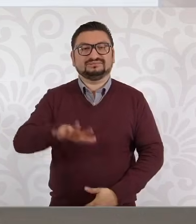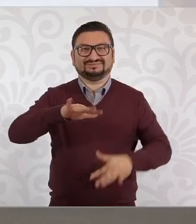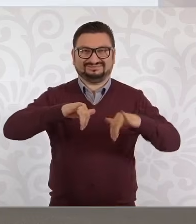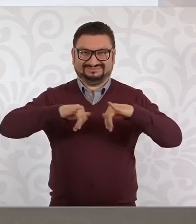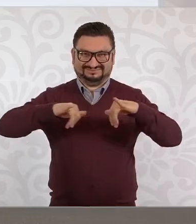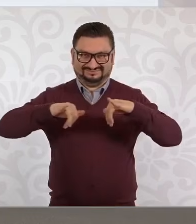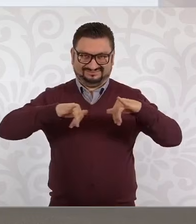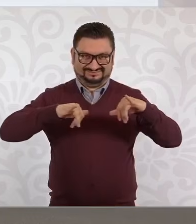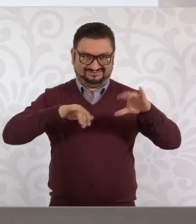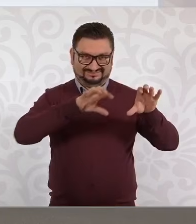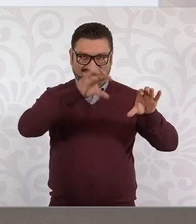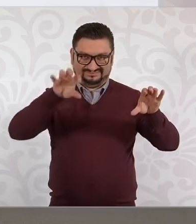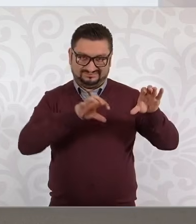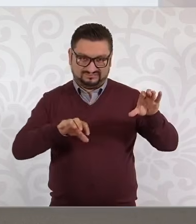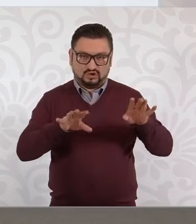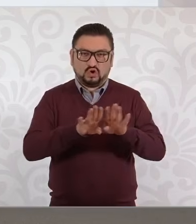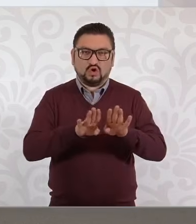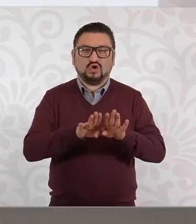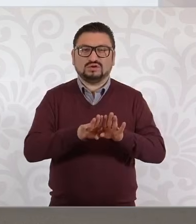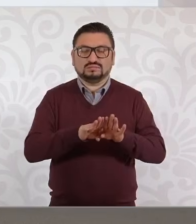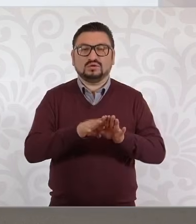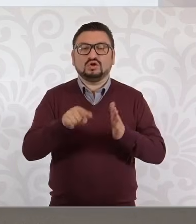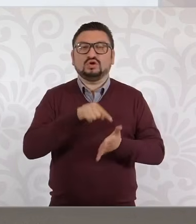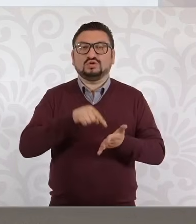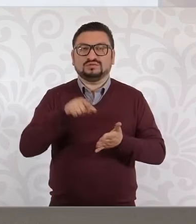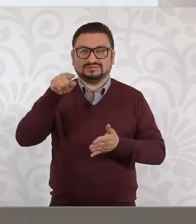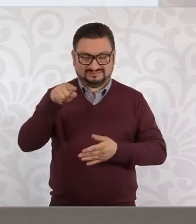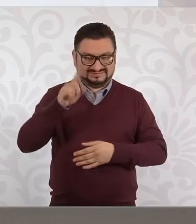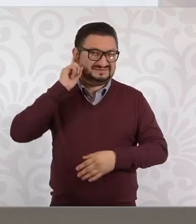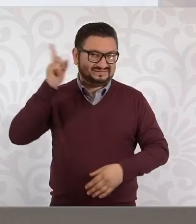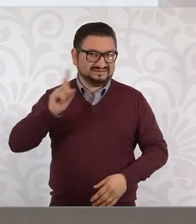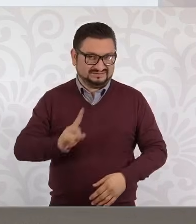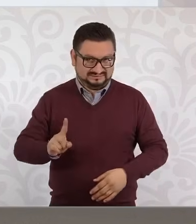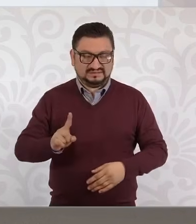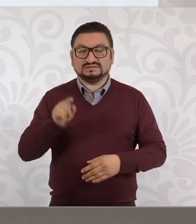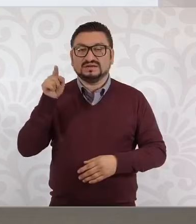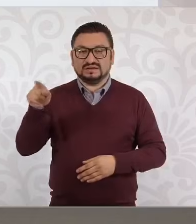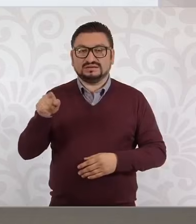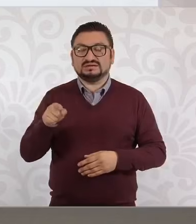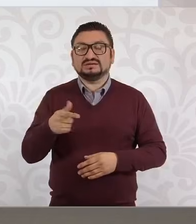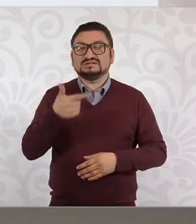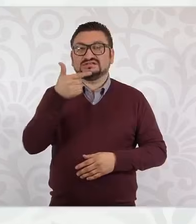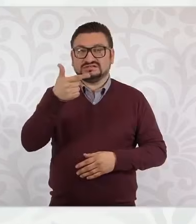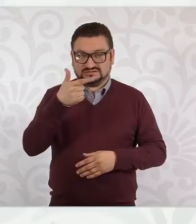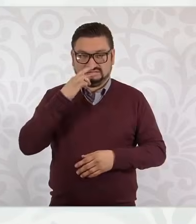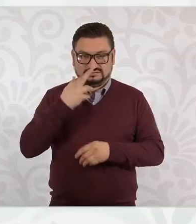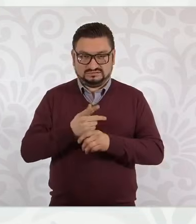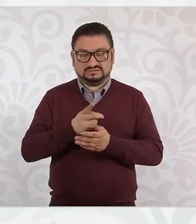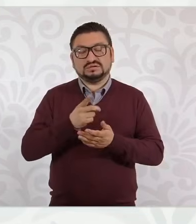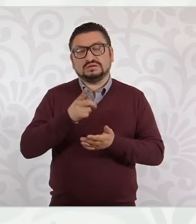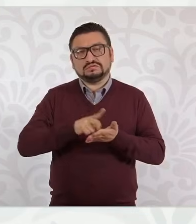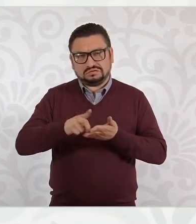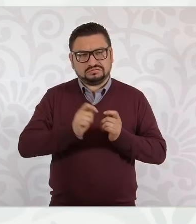esquema de transmisiones. En este caso, en el estado de Zacatecas, se otorgaron 7 títulos de concesión